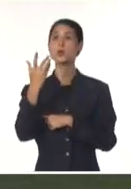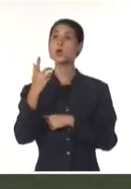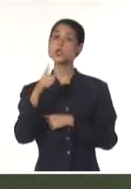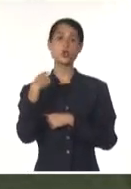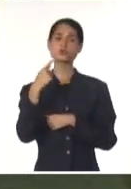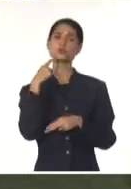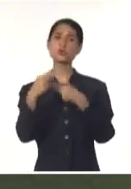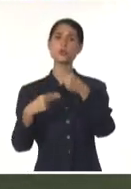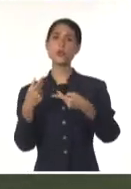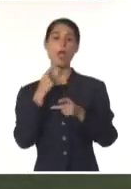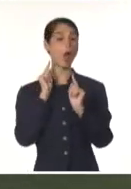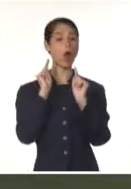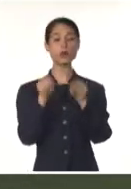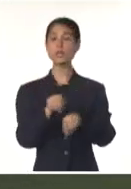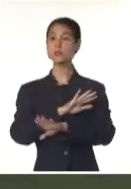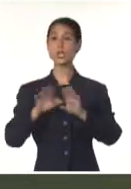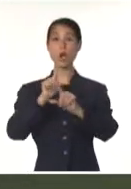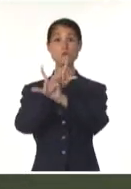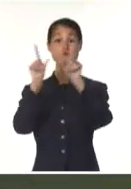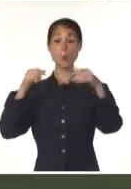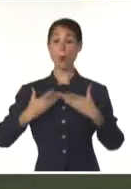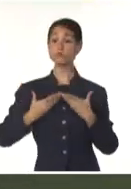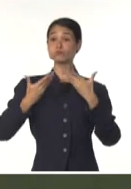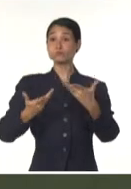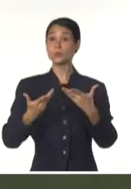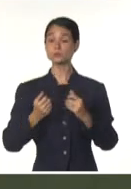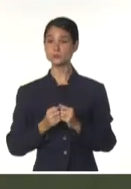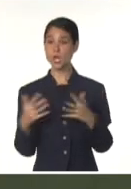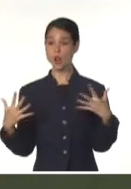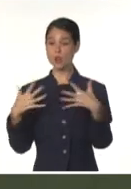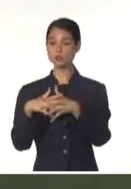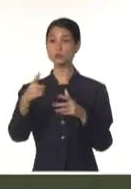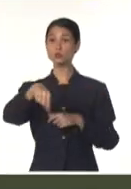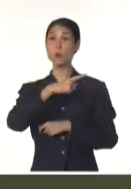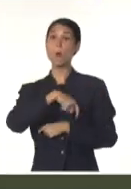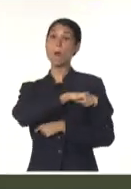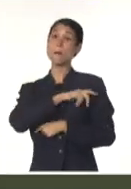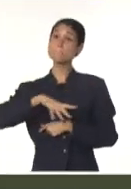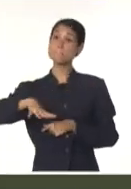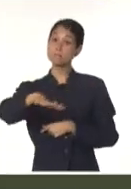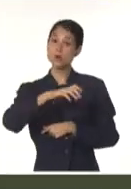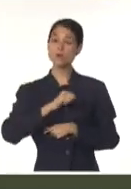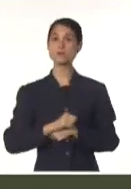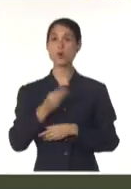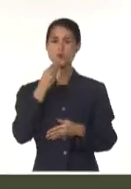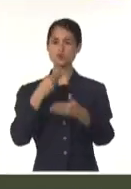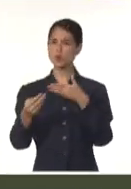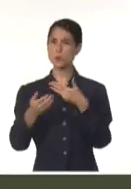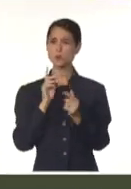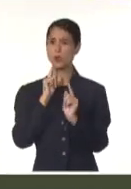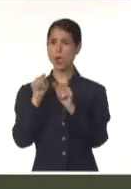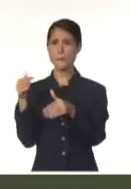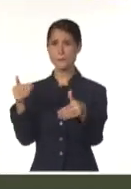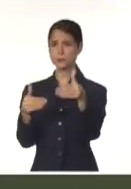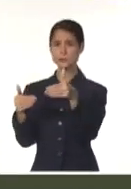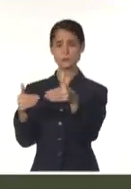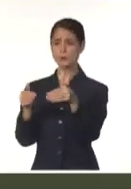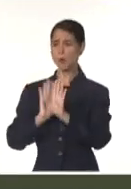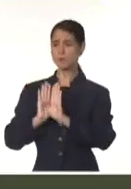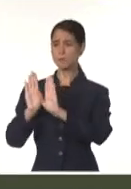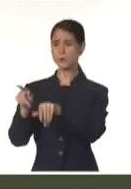para enfrentar tanto la situación de emergencia eléctrica como